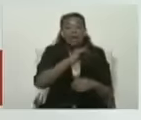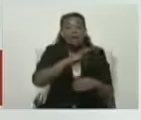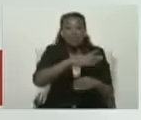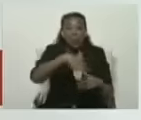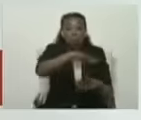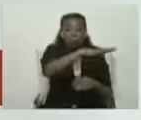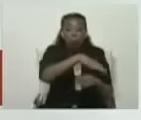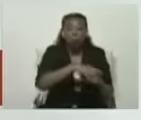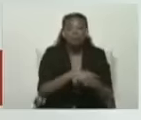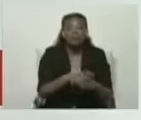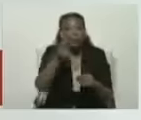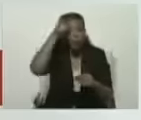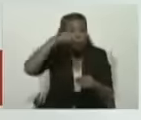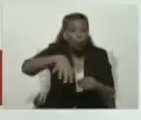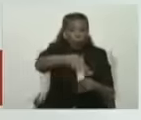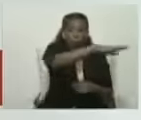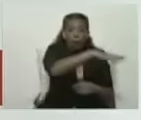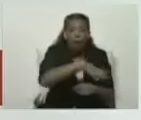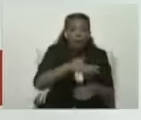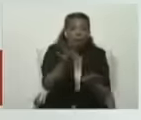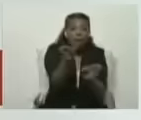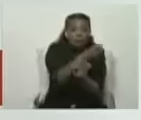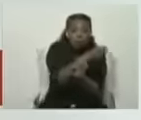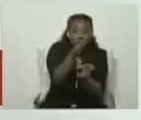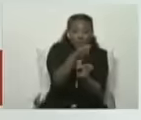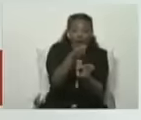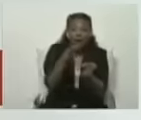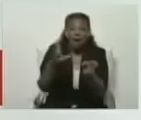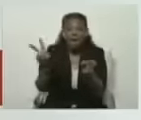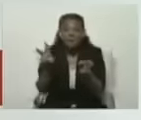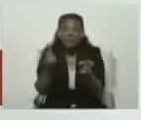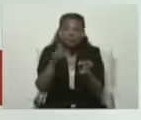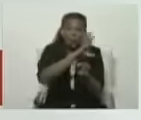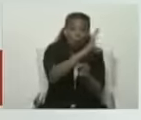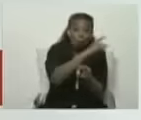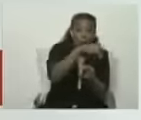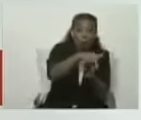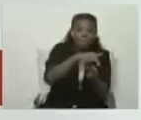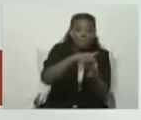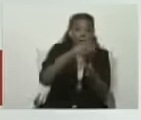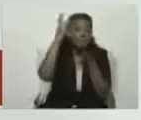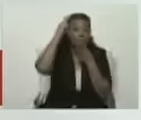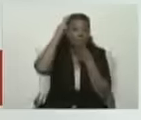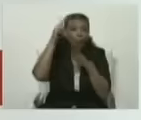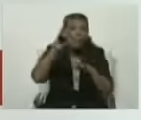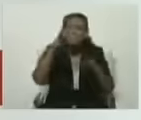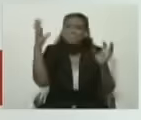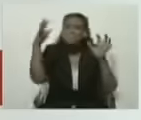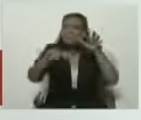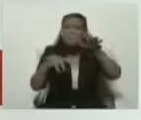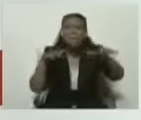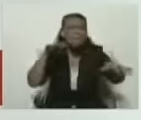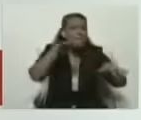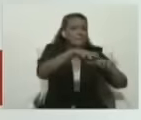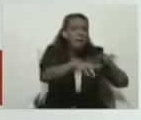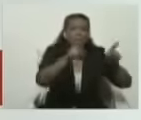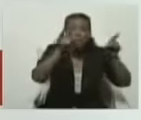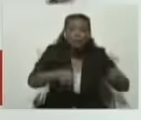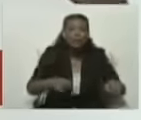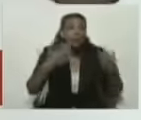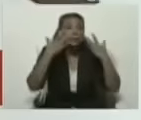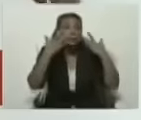de nuestros pueblos de frontera, de nuestros pueblos guajiros. Miles y miles de personas